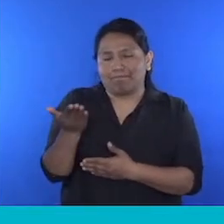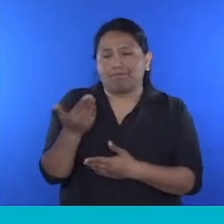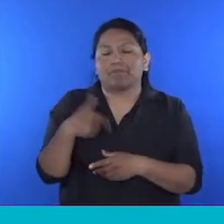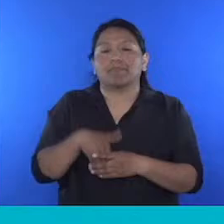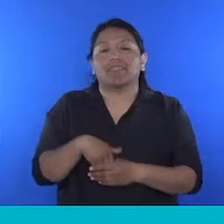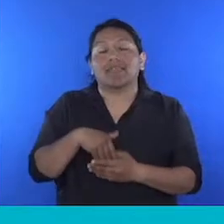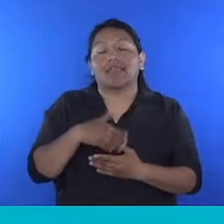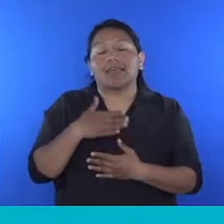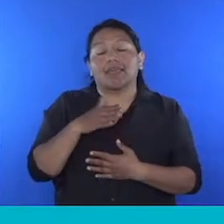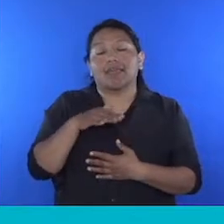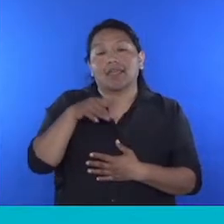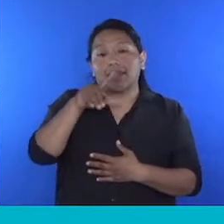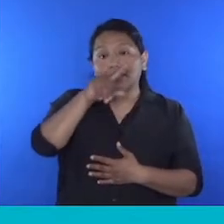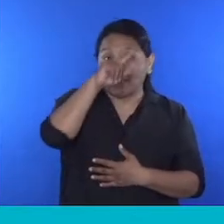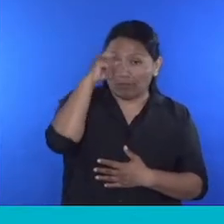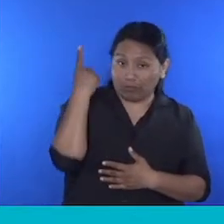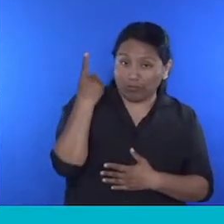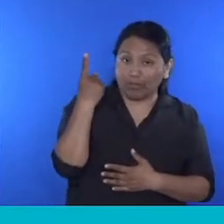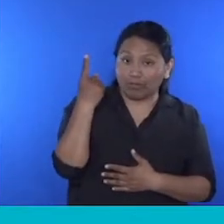orden nacional